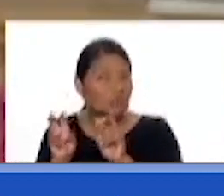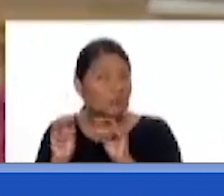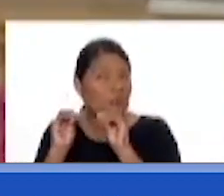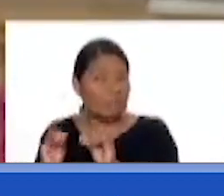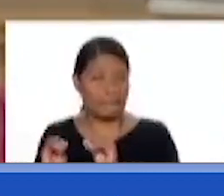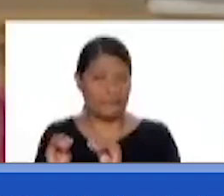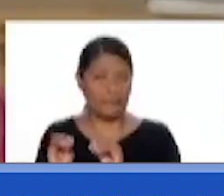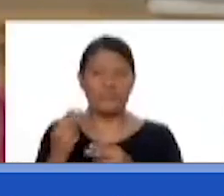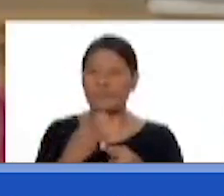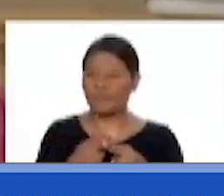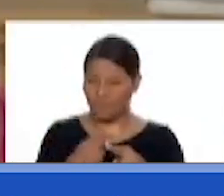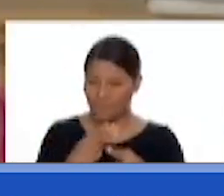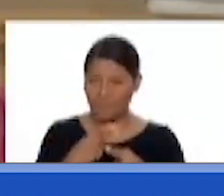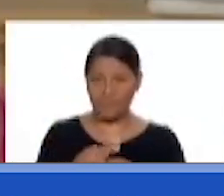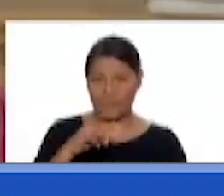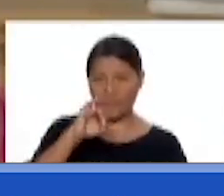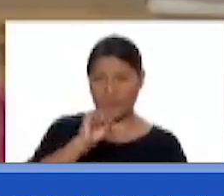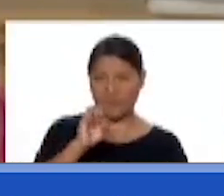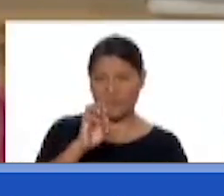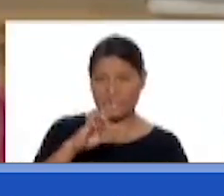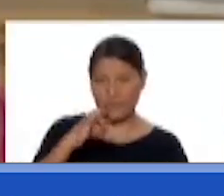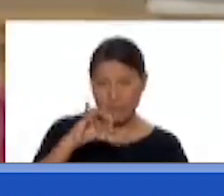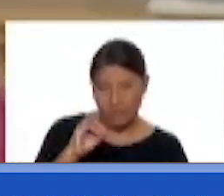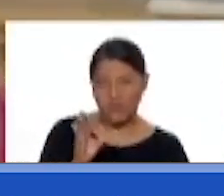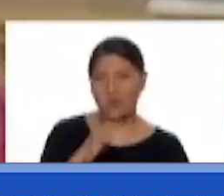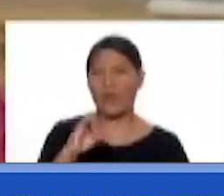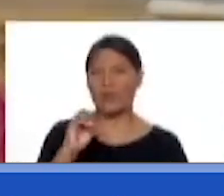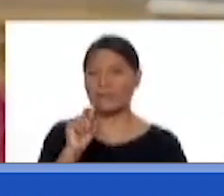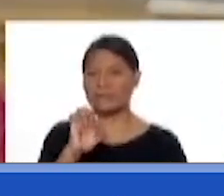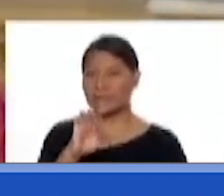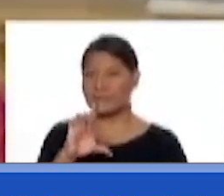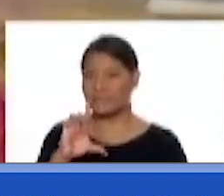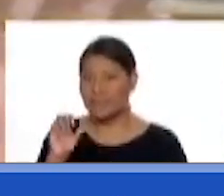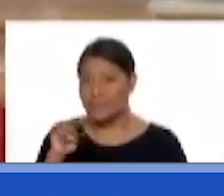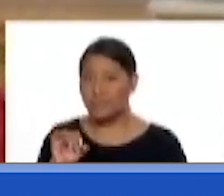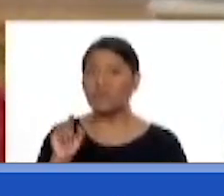financiamientos prohibidos a su campaña electoral.